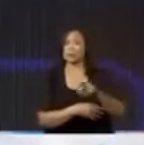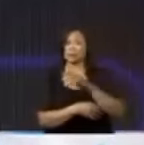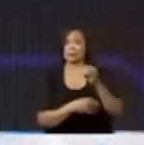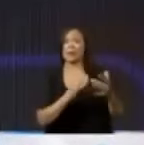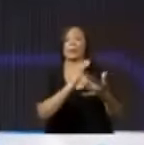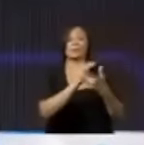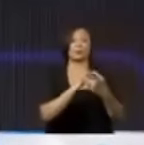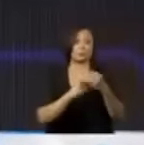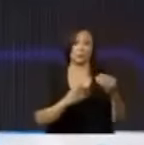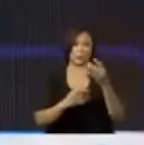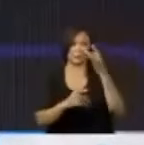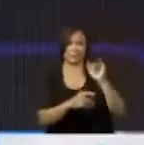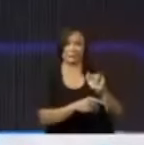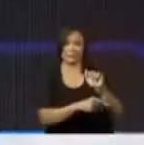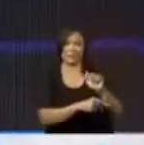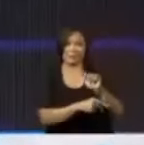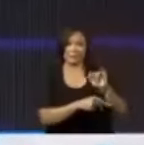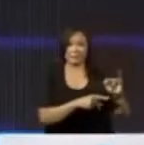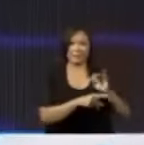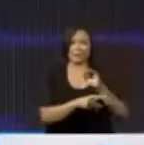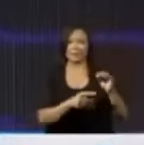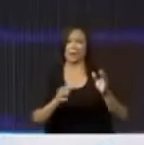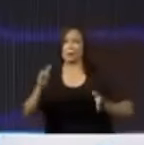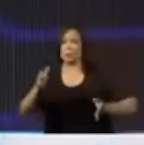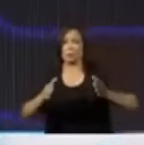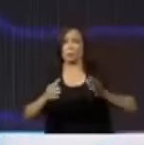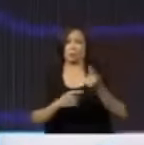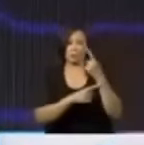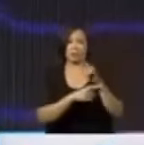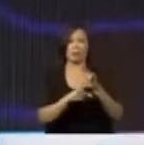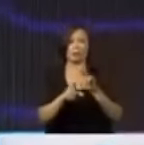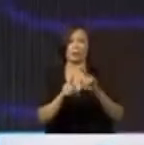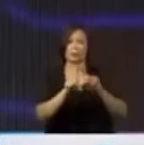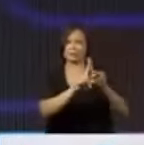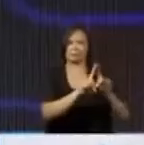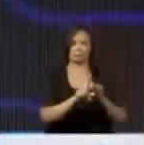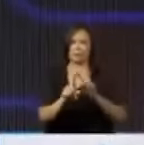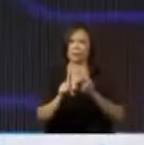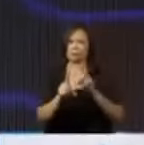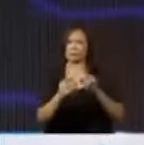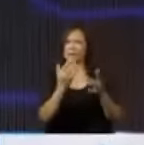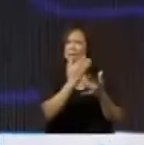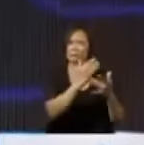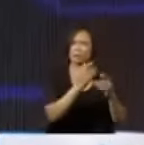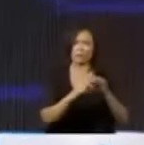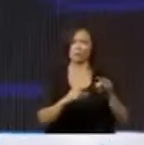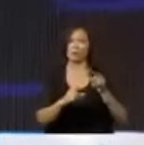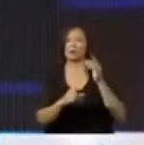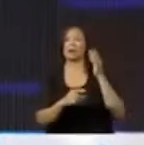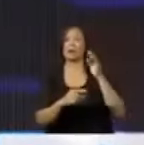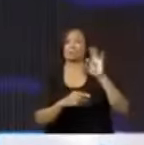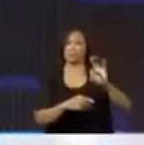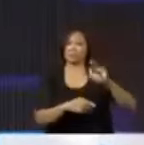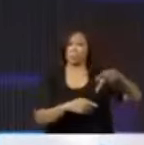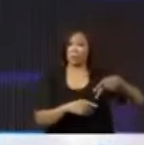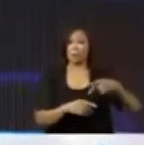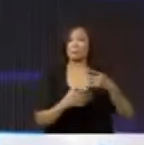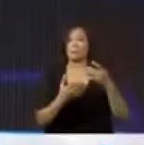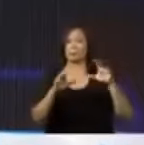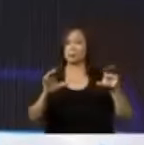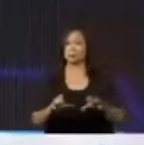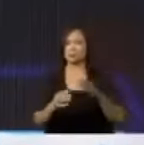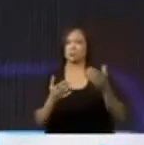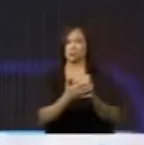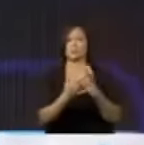con la tecnología, la inteligencia artificial, la robótica, el blockchain, el fintech, todo eso. Y eso es lo que vamos a hacer en la Fuerza del Pueblo. Vamos a